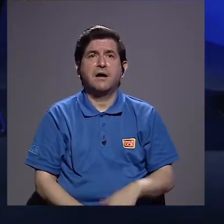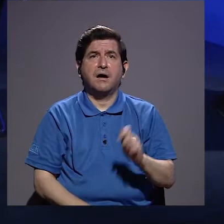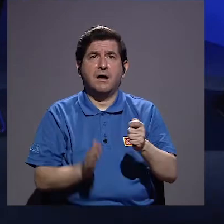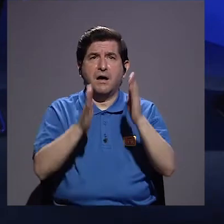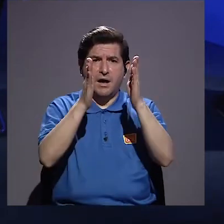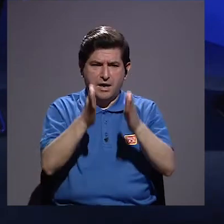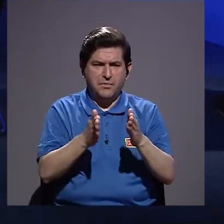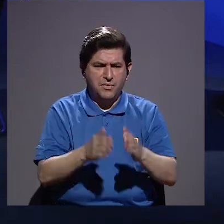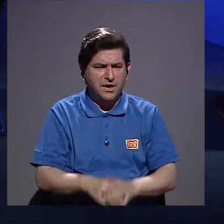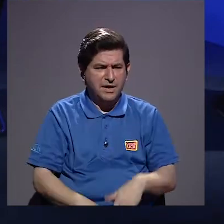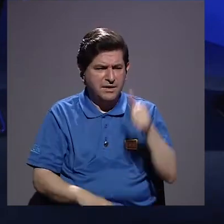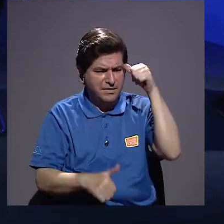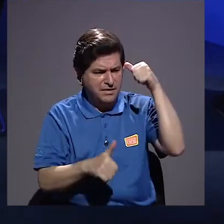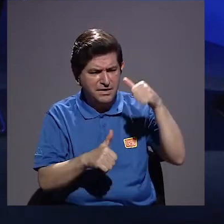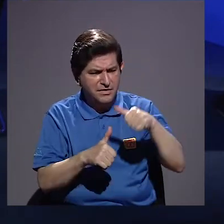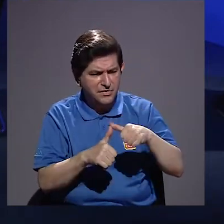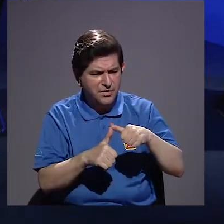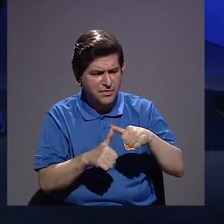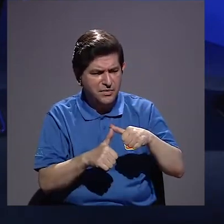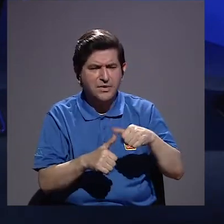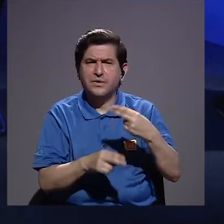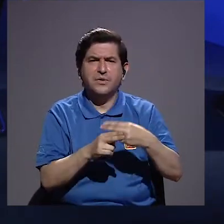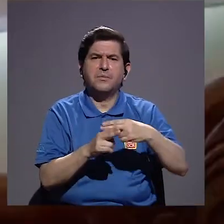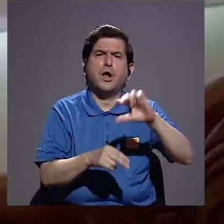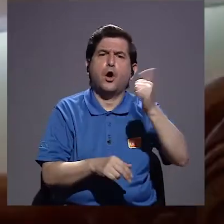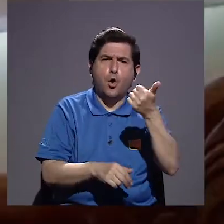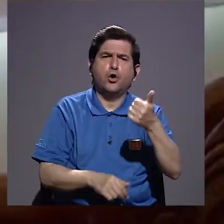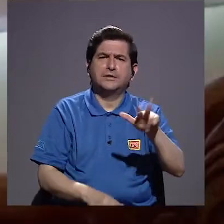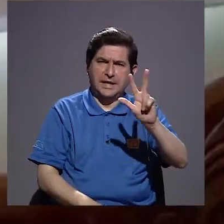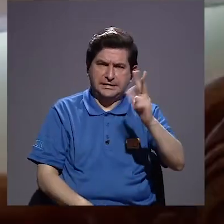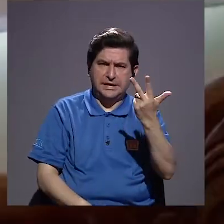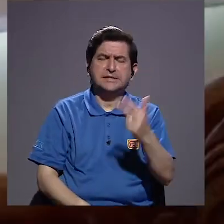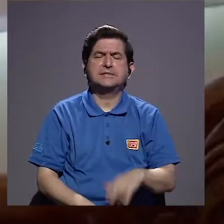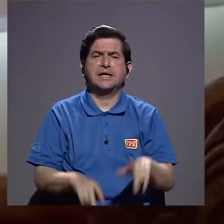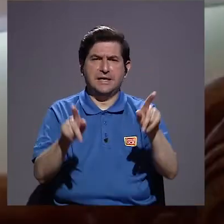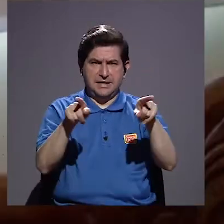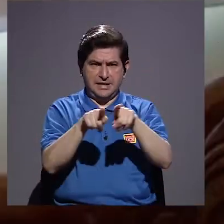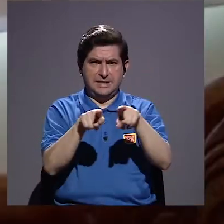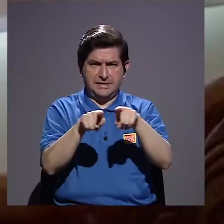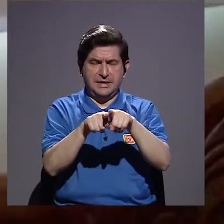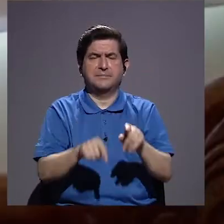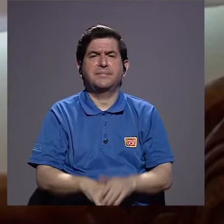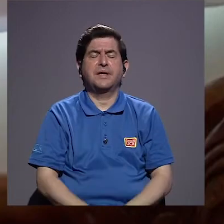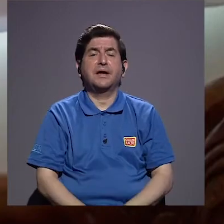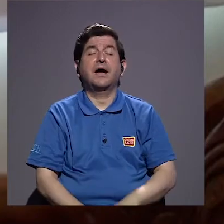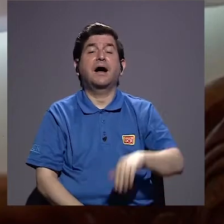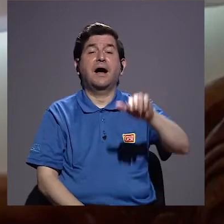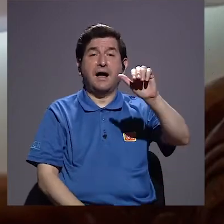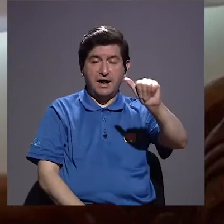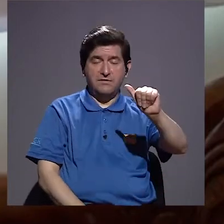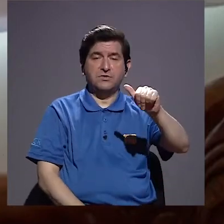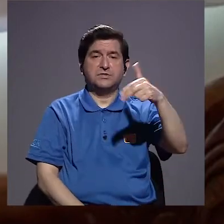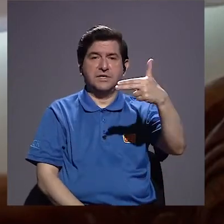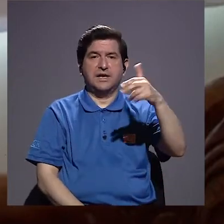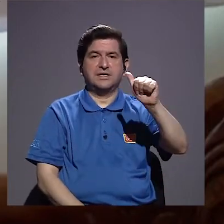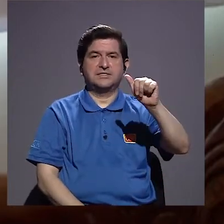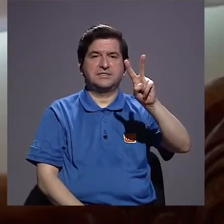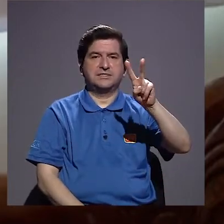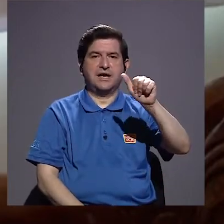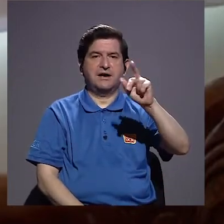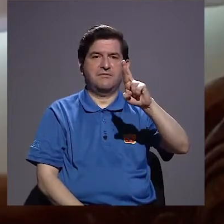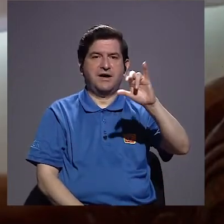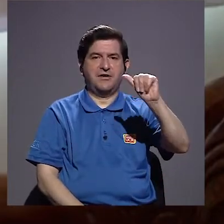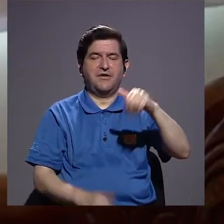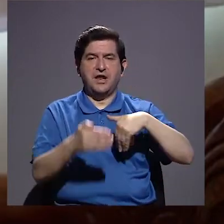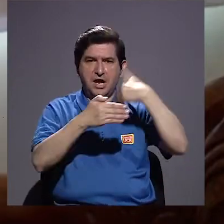la abogada, déjame ver, ahora me acuerdo. Había otra colega muy, muy distinguida. Estaba Alfonsina Chavarría,